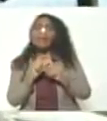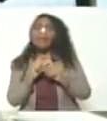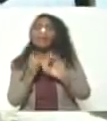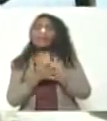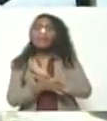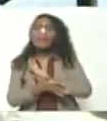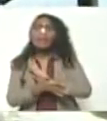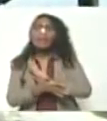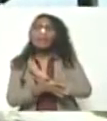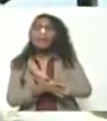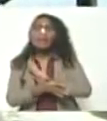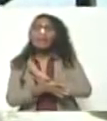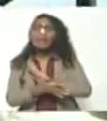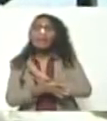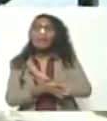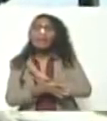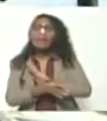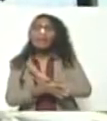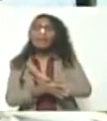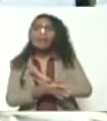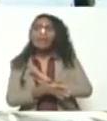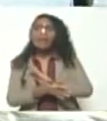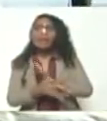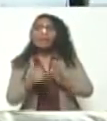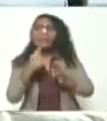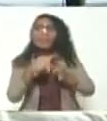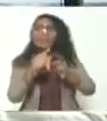Los prearreglados.